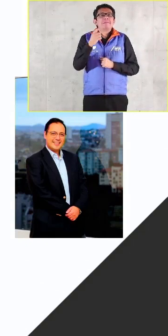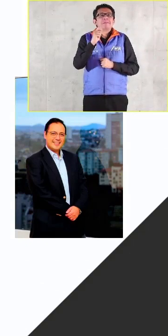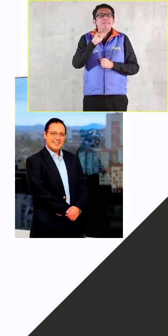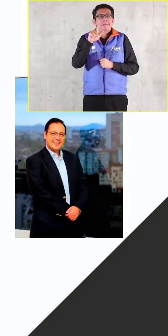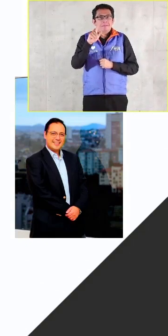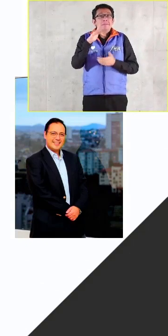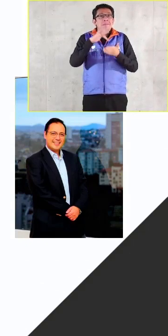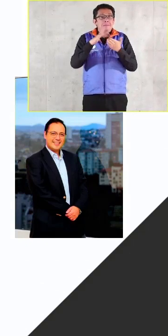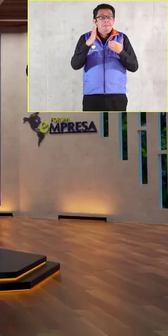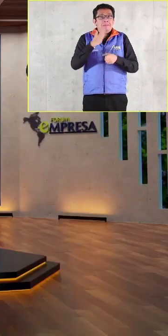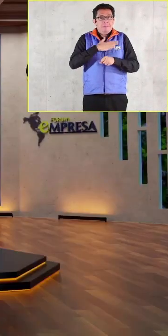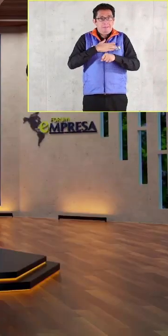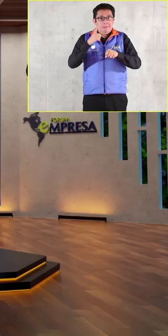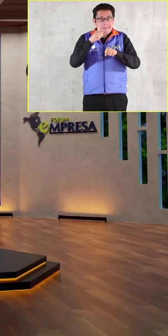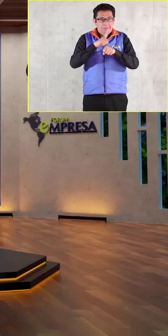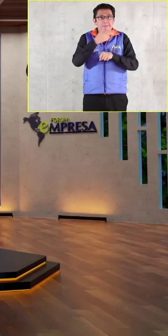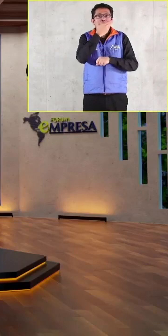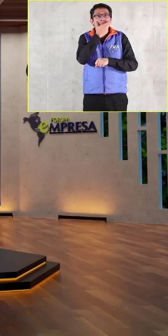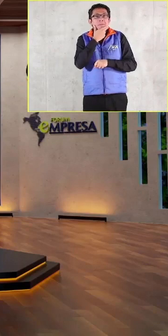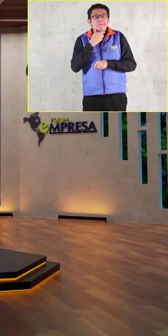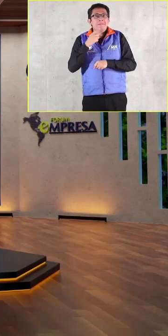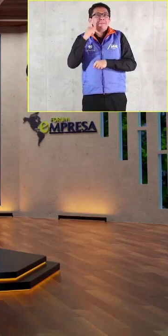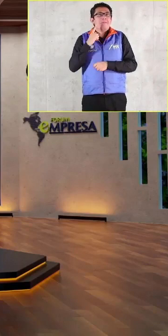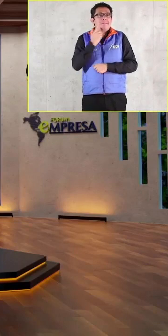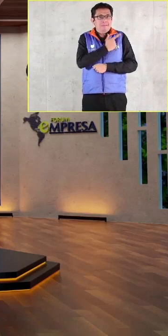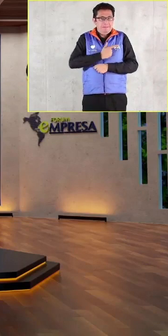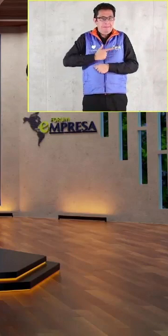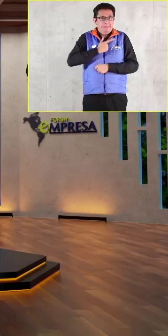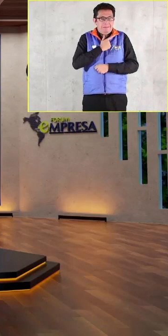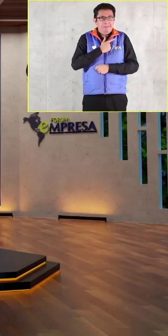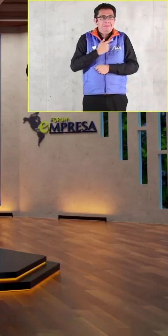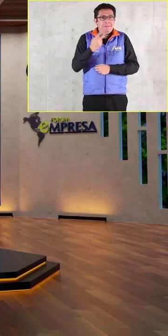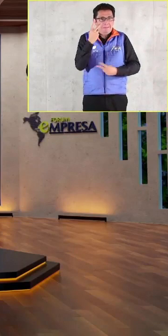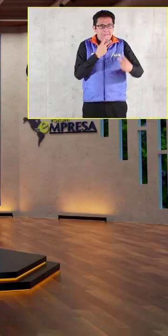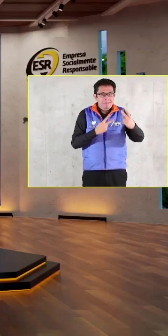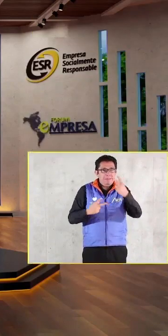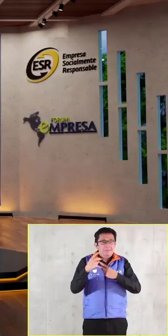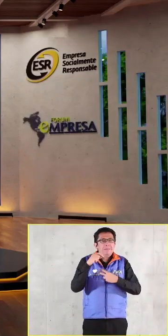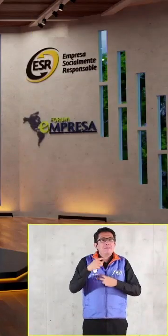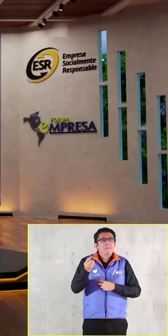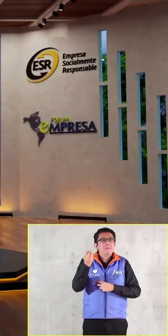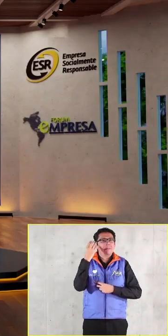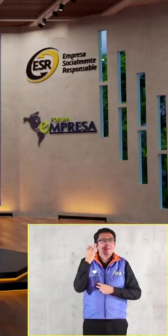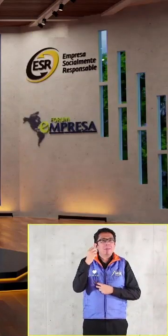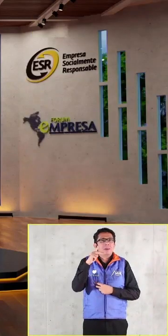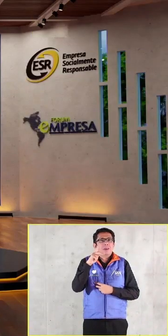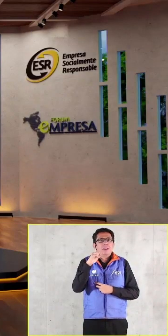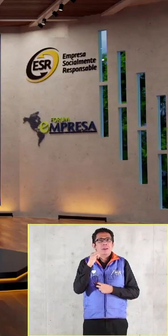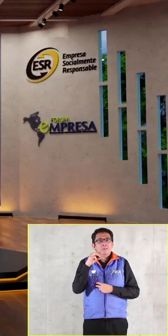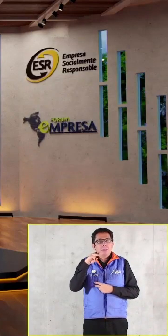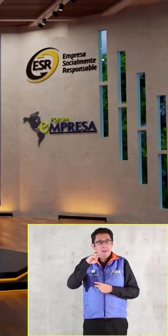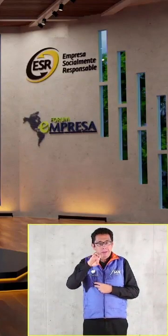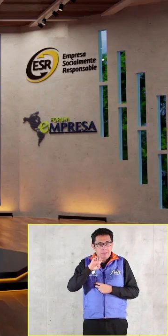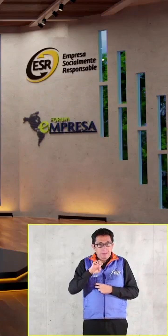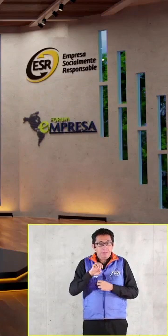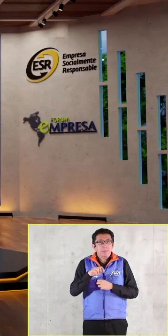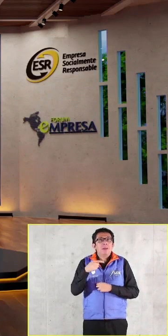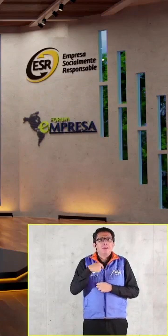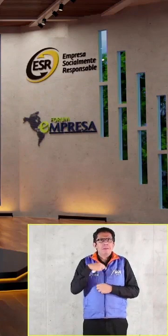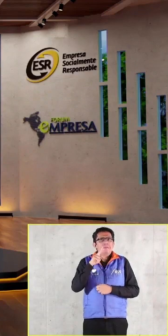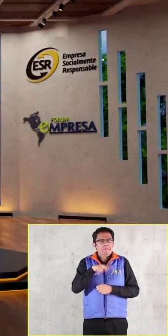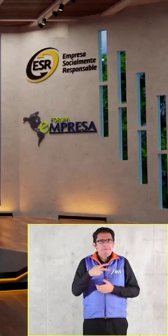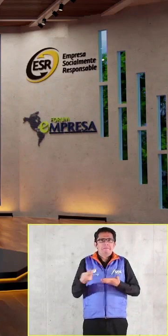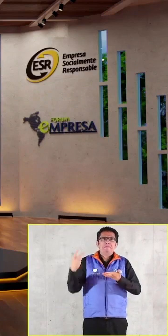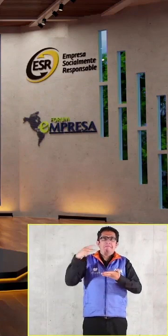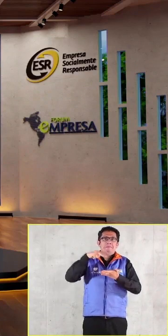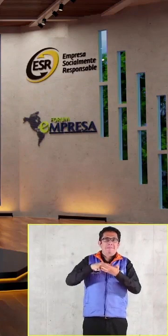Gracias, buenos días a todos y a todas. Es un gusto tenerlos aquí en este foro PYME, en donde me encuentro pues con mucha